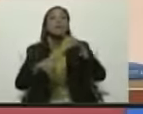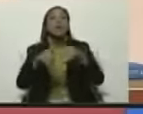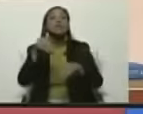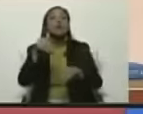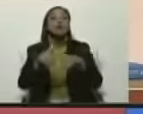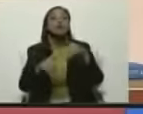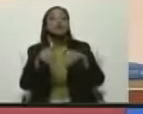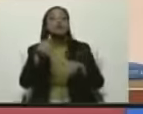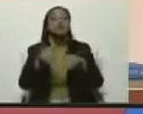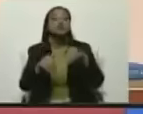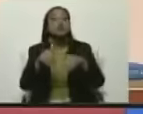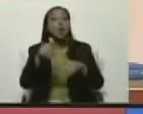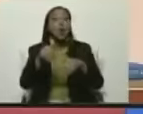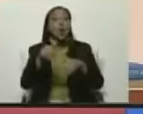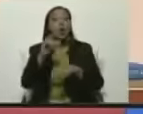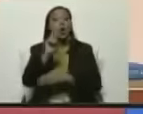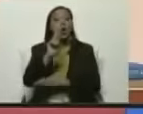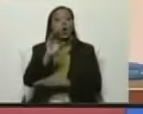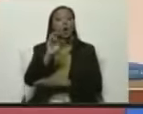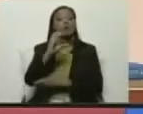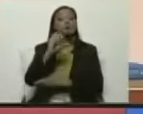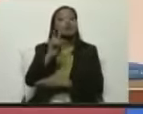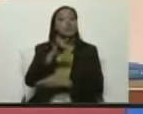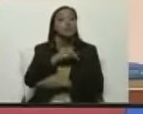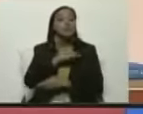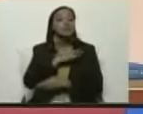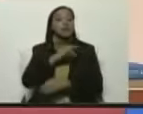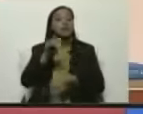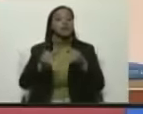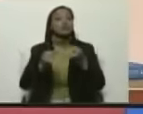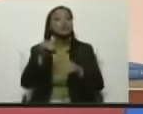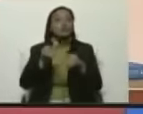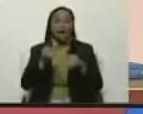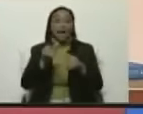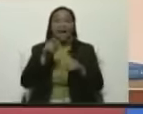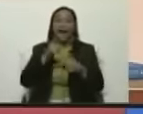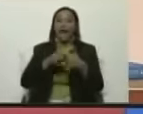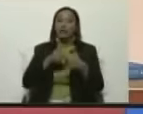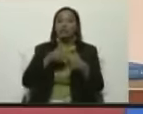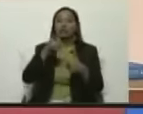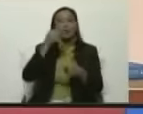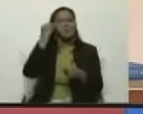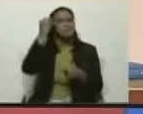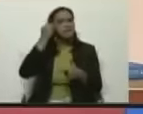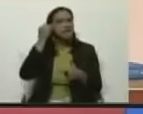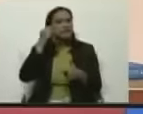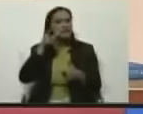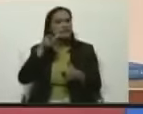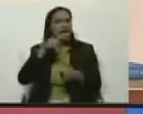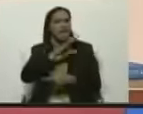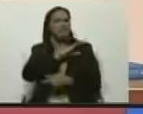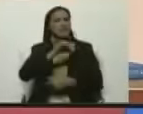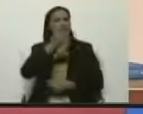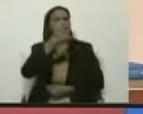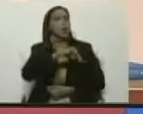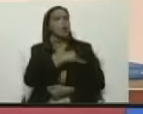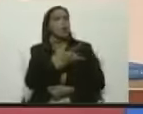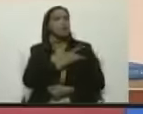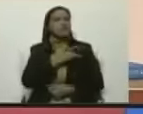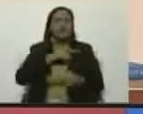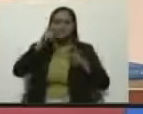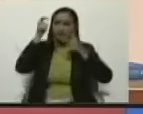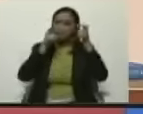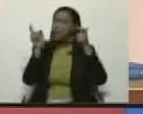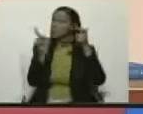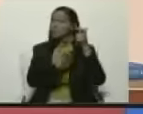Es una elección. Y el rector no es chavista, para que lo sepa Venezuela y el mundo. No, el rector fue producto de una elección